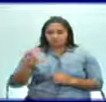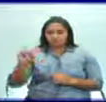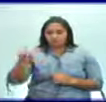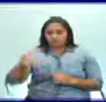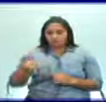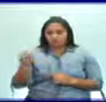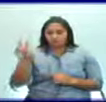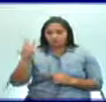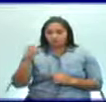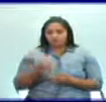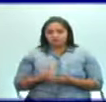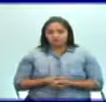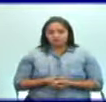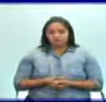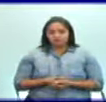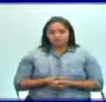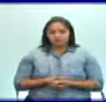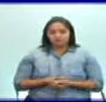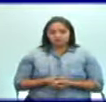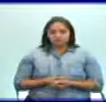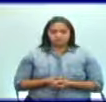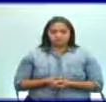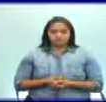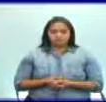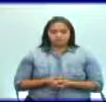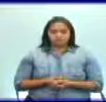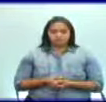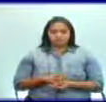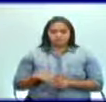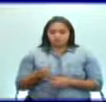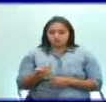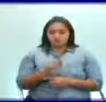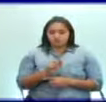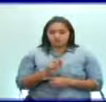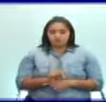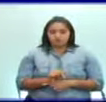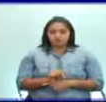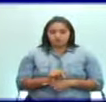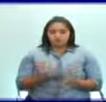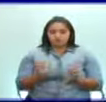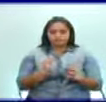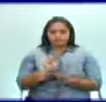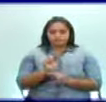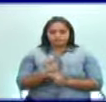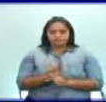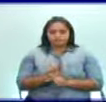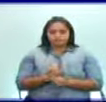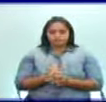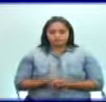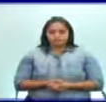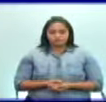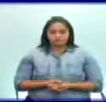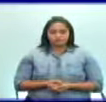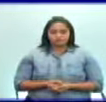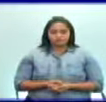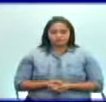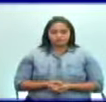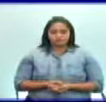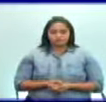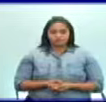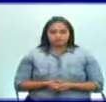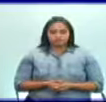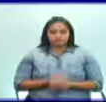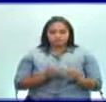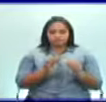1,5, ¿verdad? Ya yo hago un paso rápido para abreviar la diapositiva. Todo exponente del argumento de un logaritmo pasa a ser por la